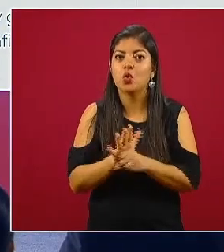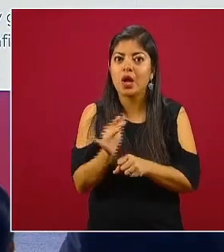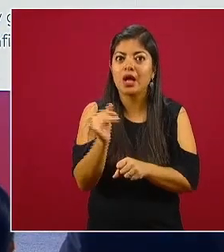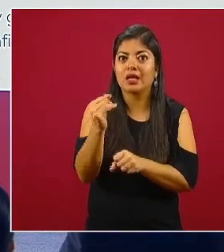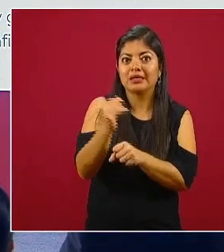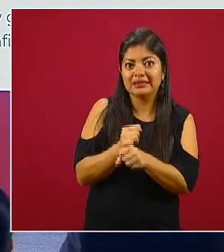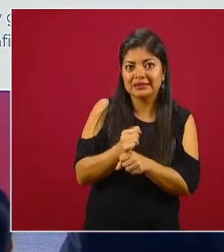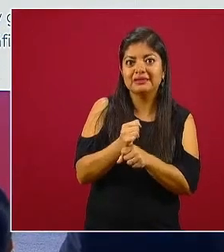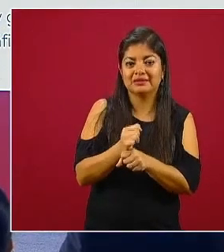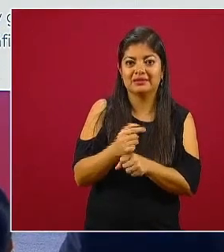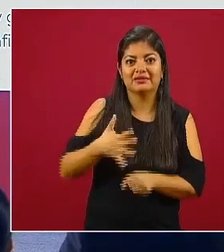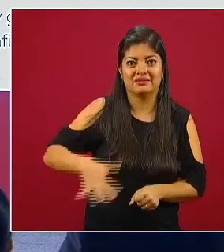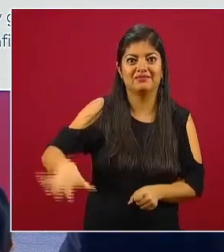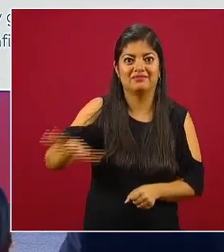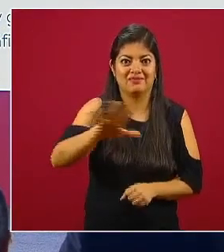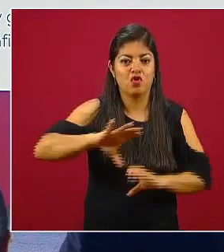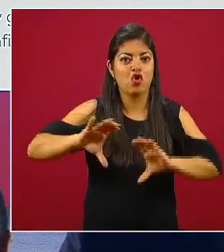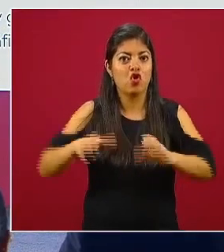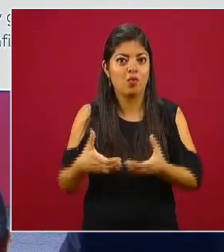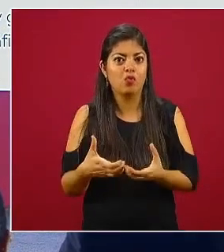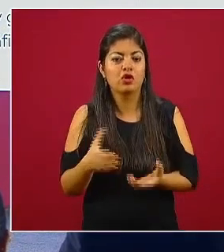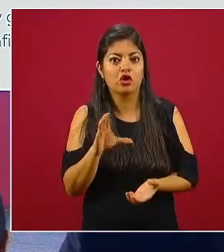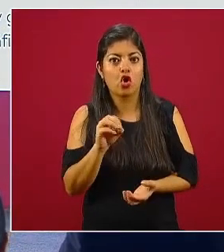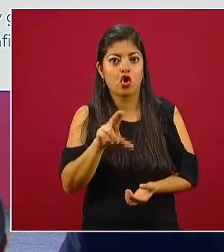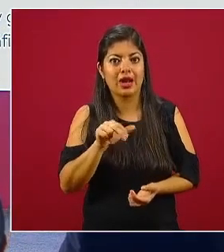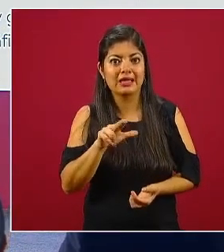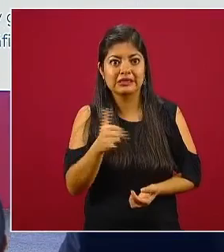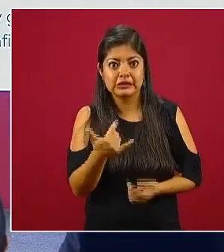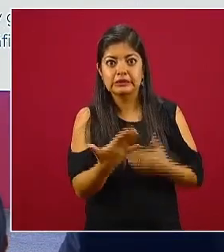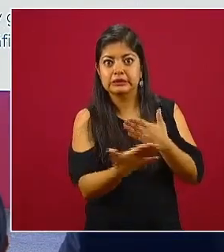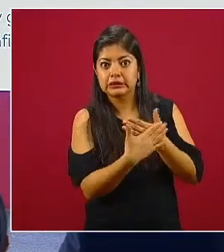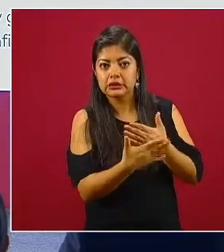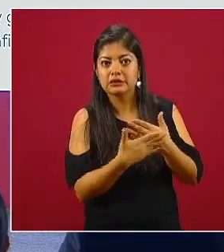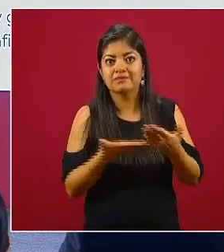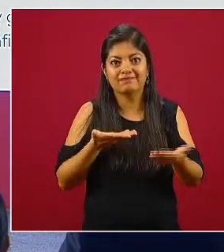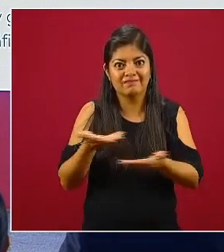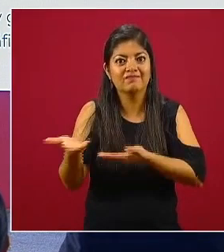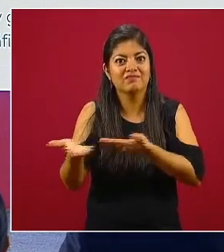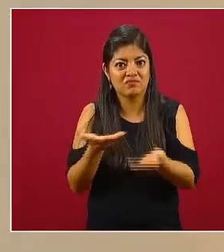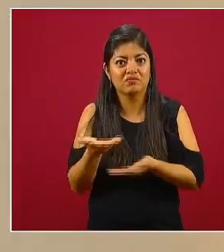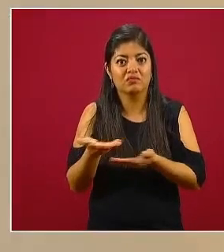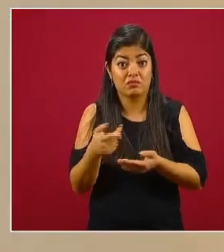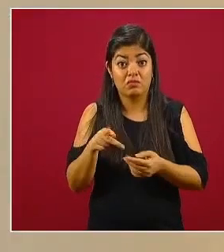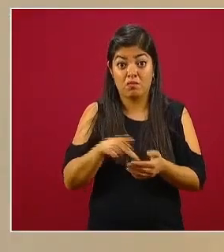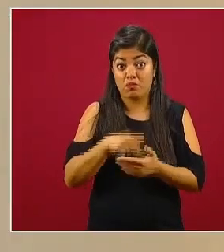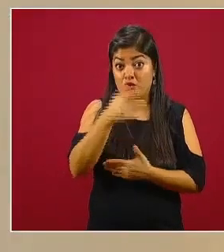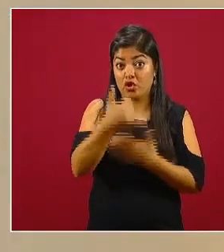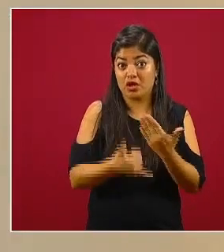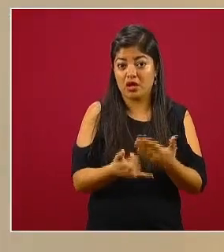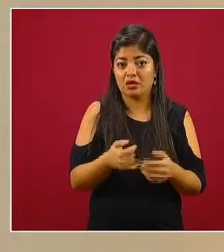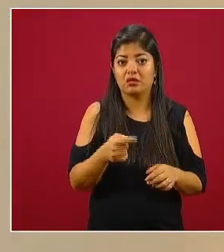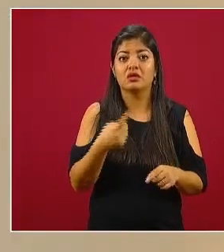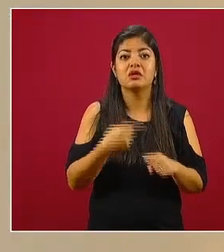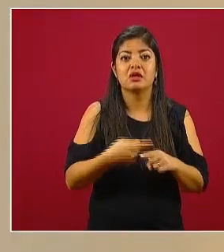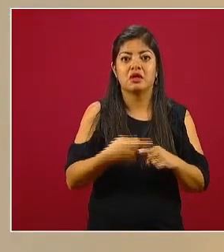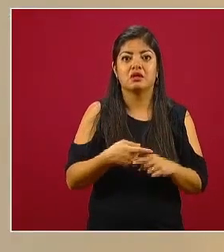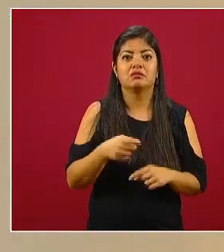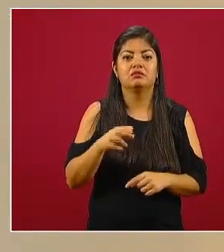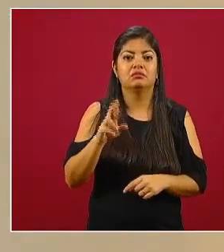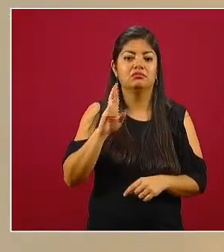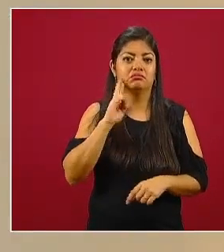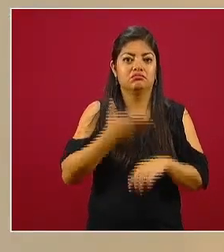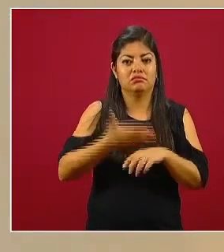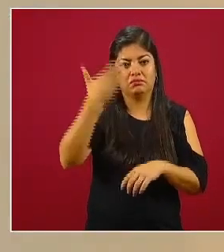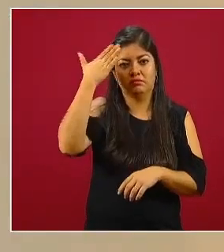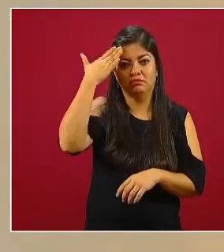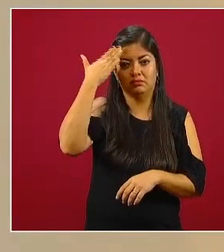comunidad científica y para la propia comunidad del CONACYT. Este es un proyecto que estamos directamente coordinando desde la Dirección